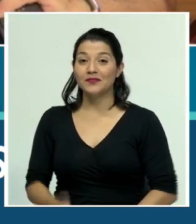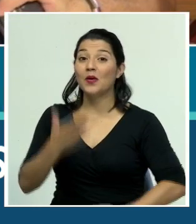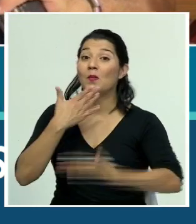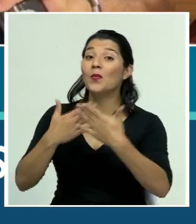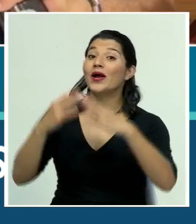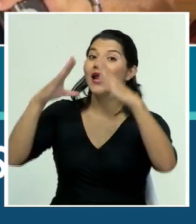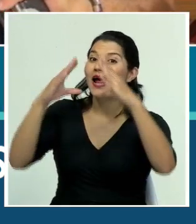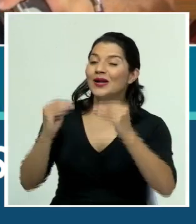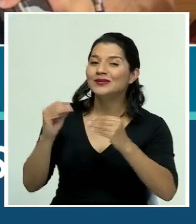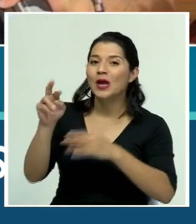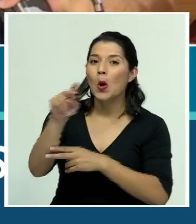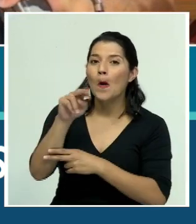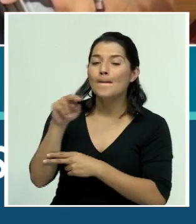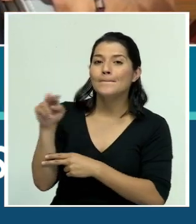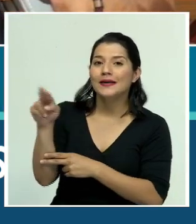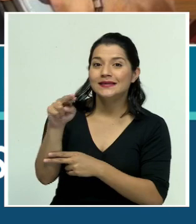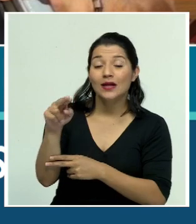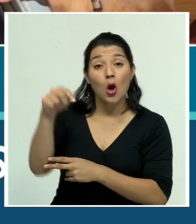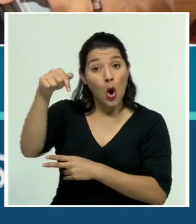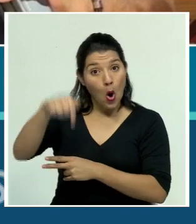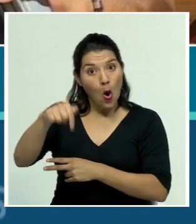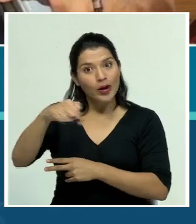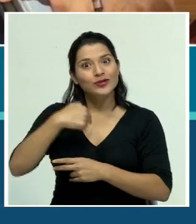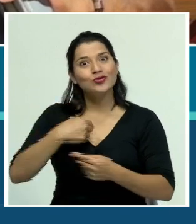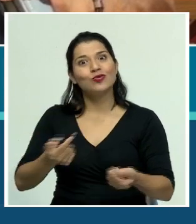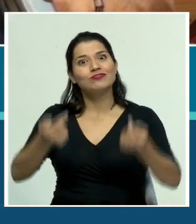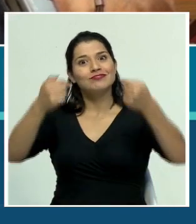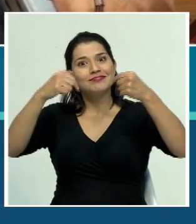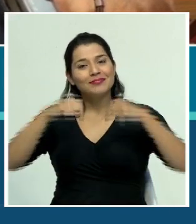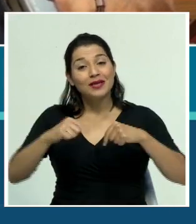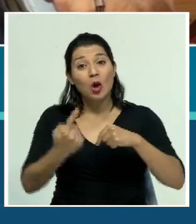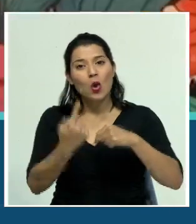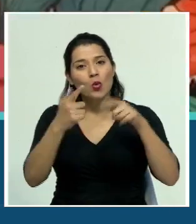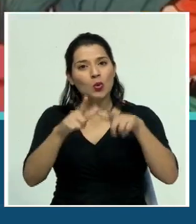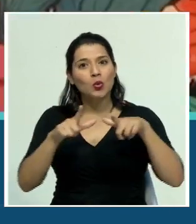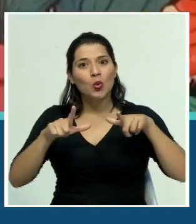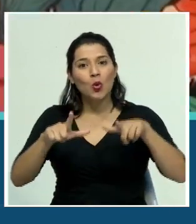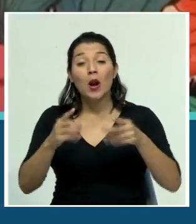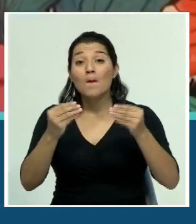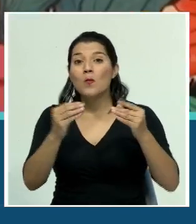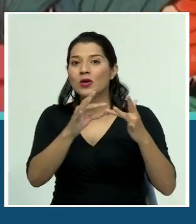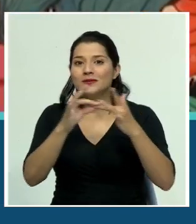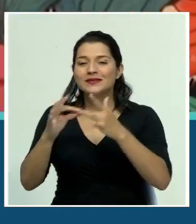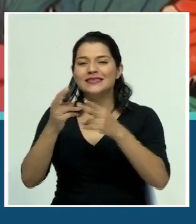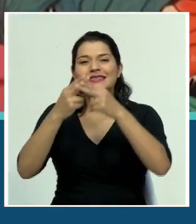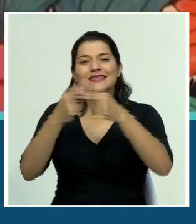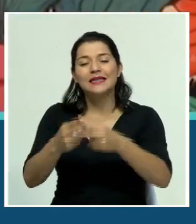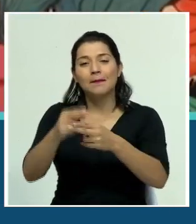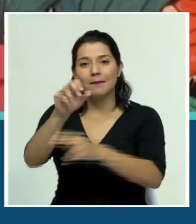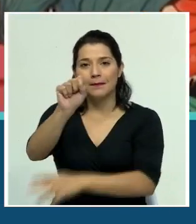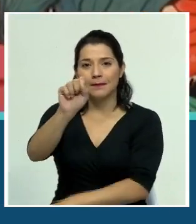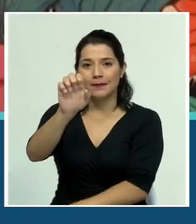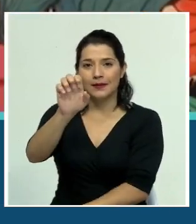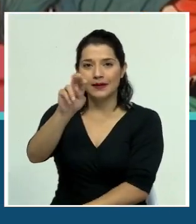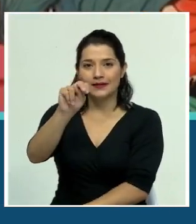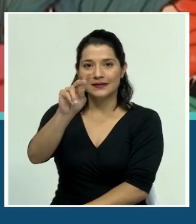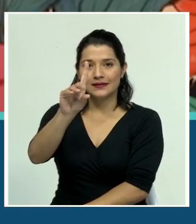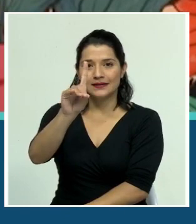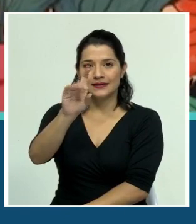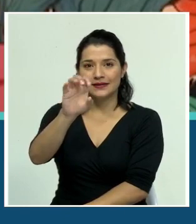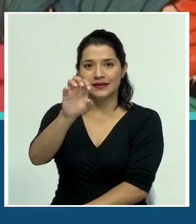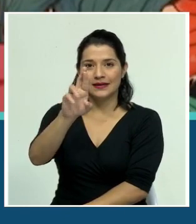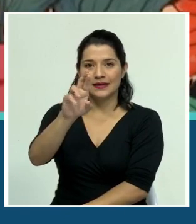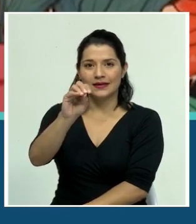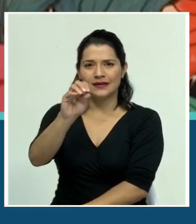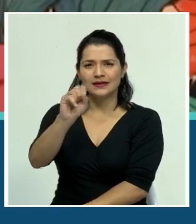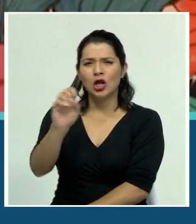Buenas noches, compañeros. Hoy me vine a un lugar muy especial, se llama Senderos y está en Barrio